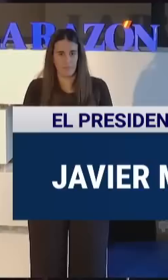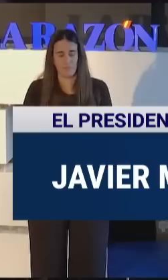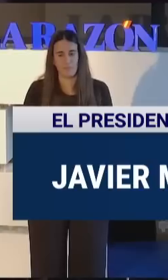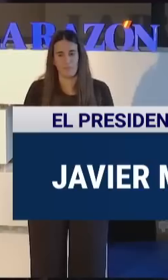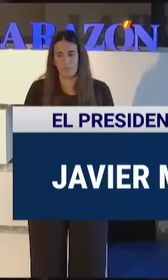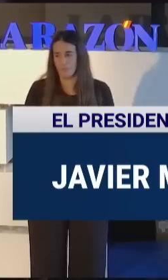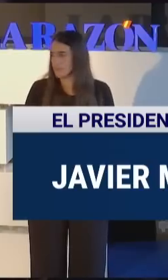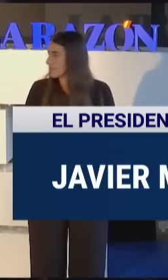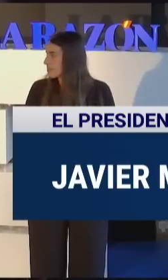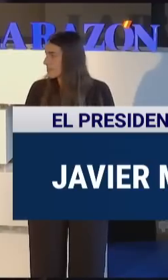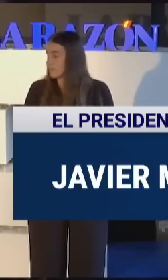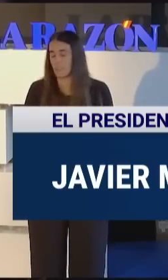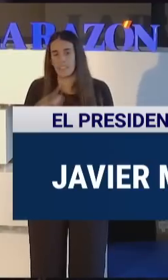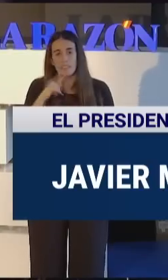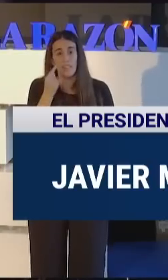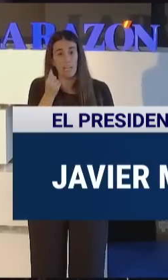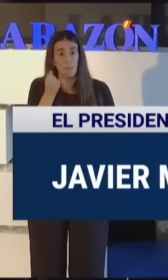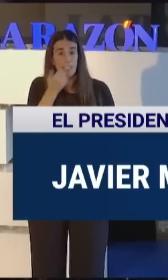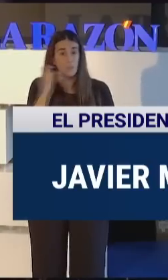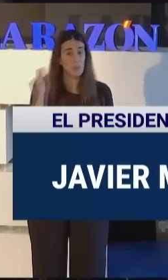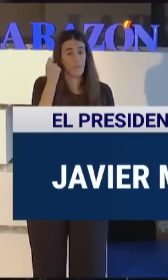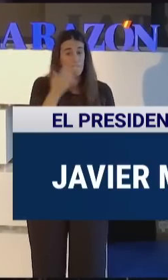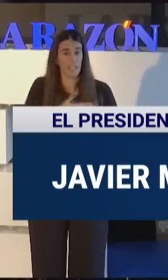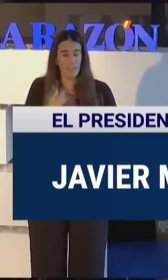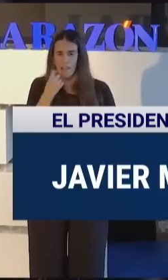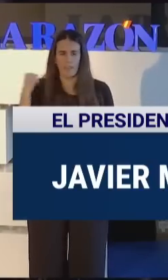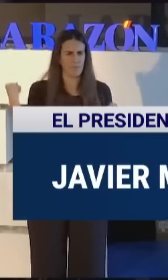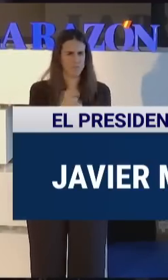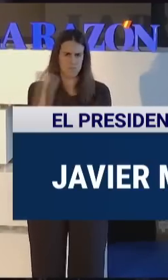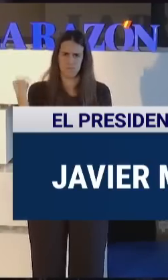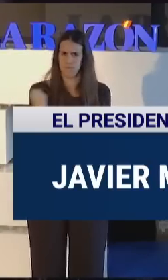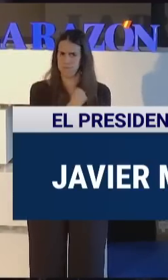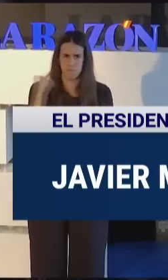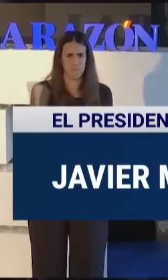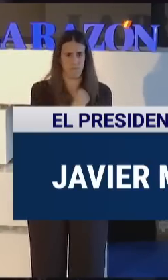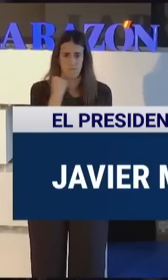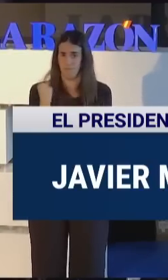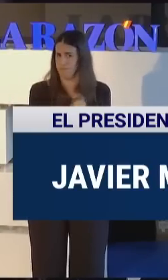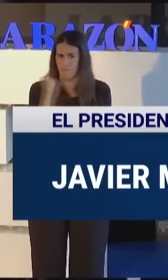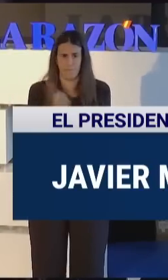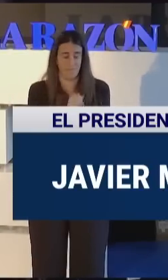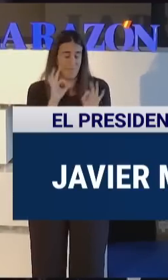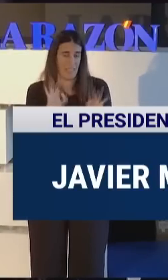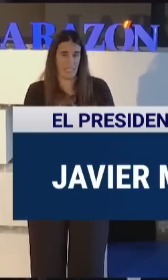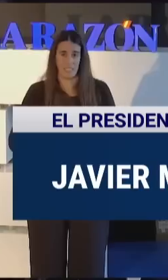capitalismo, ahorro y trabajo duro. No hay nada más. No hay otra nada cosa. más que eso, no hay más misterio que